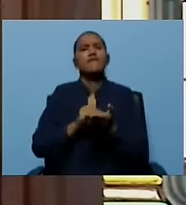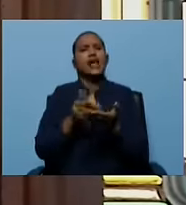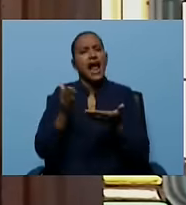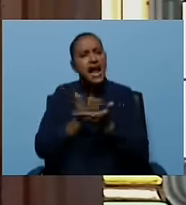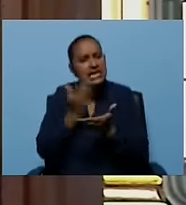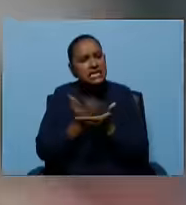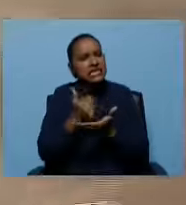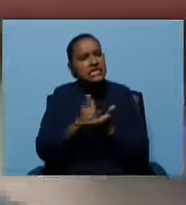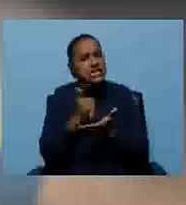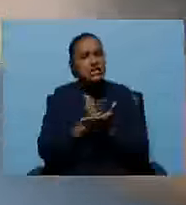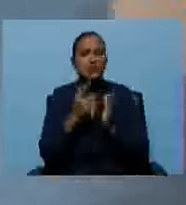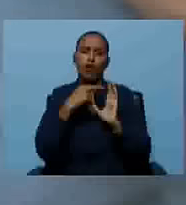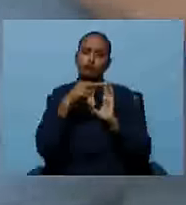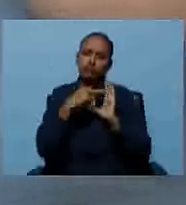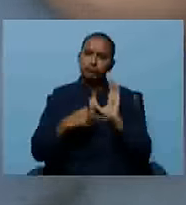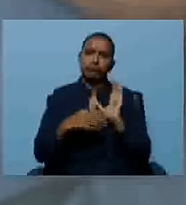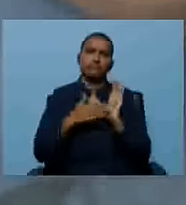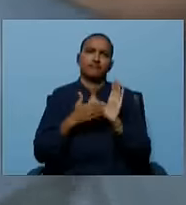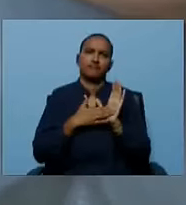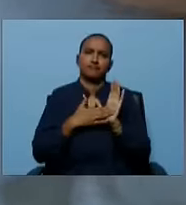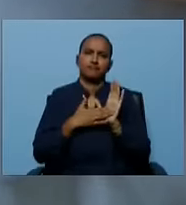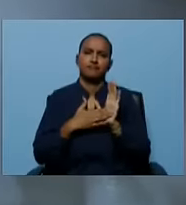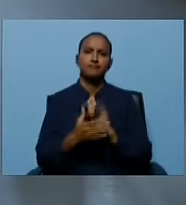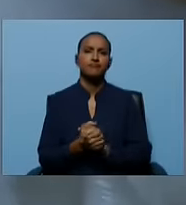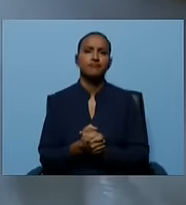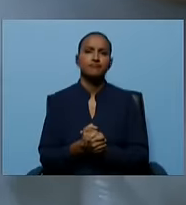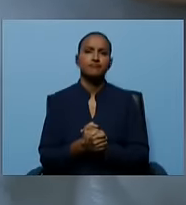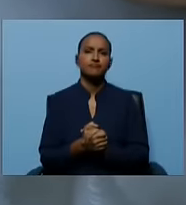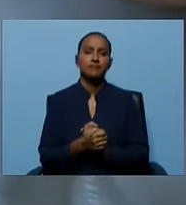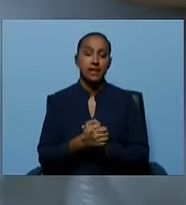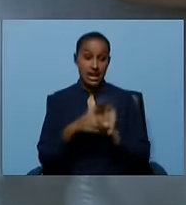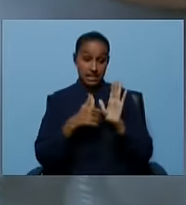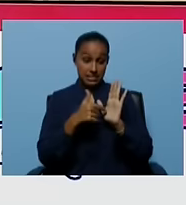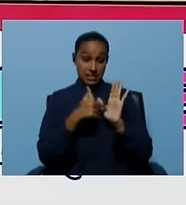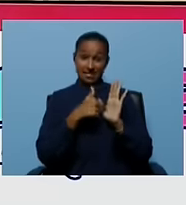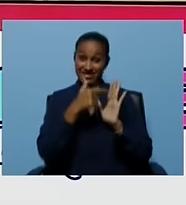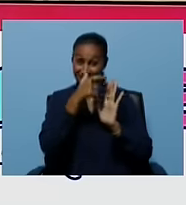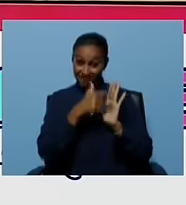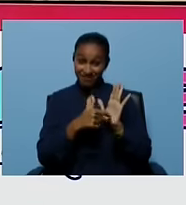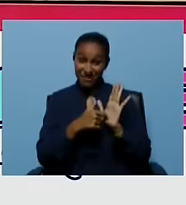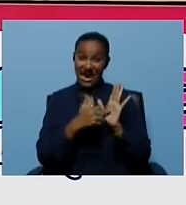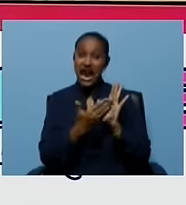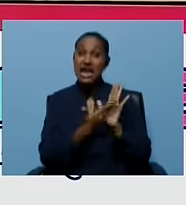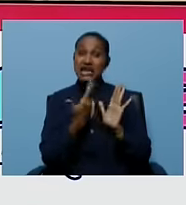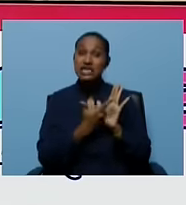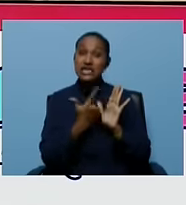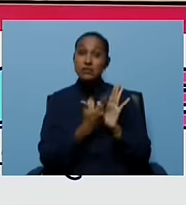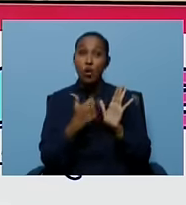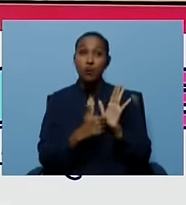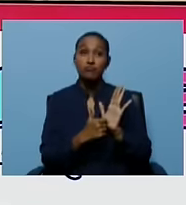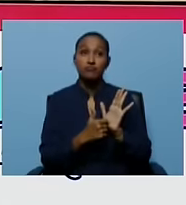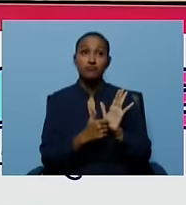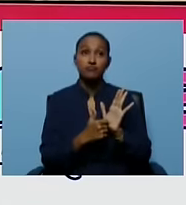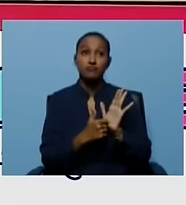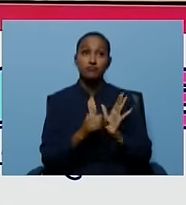De estos habría, compañero Ángel Prado, ministro del Poder Popular para las Comunas.